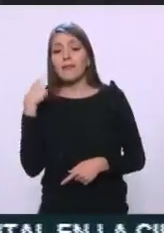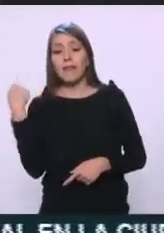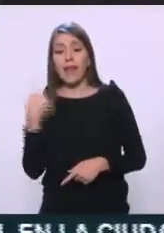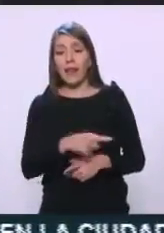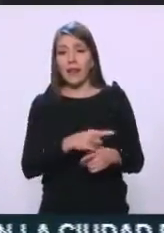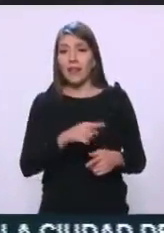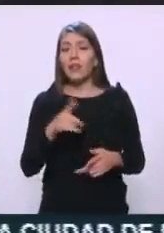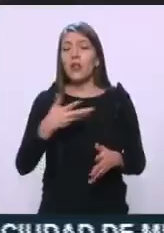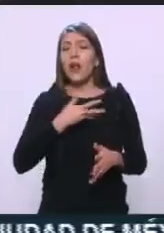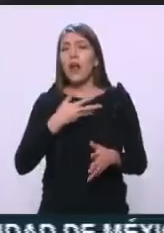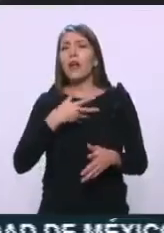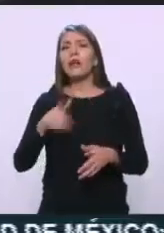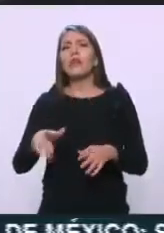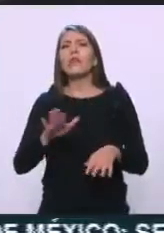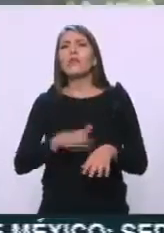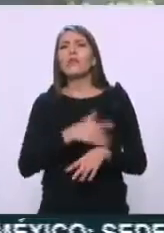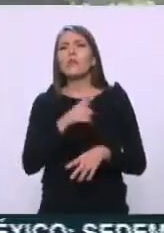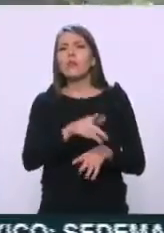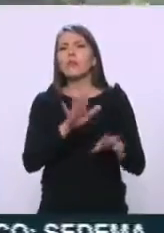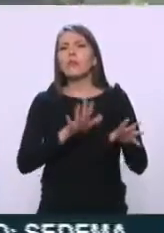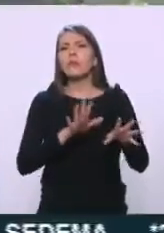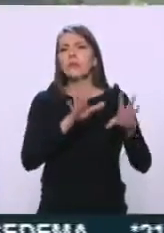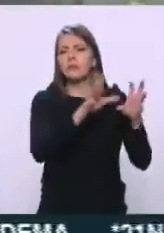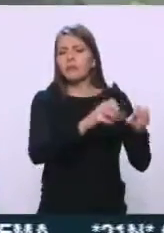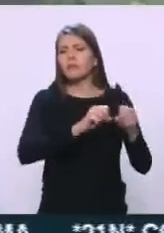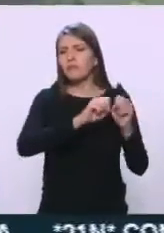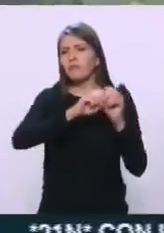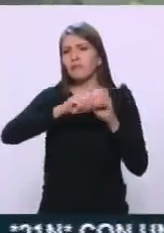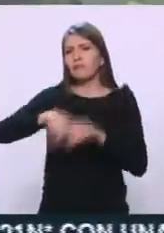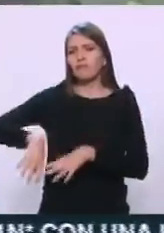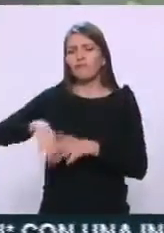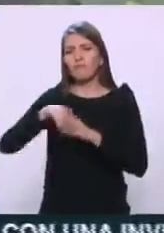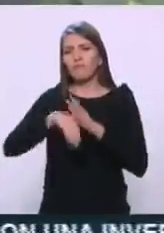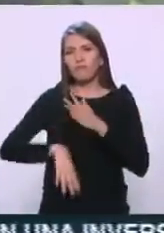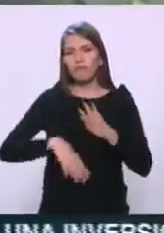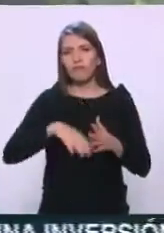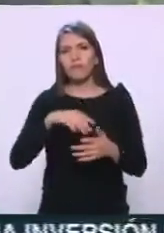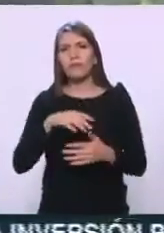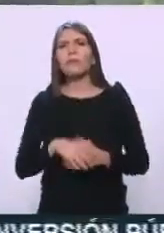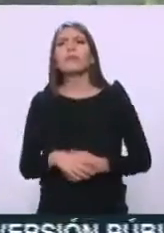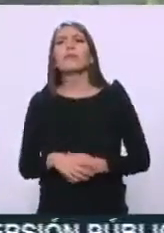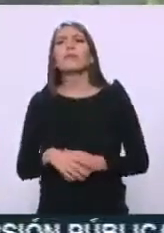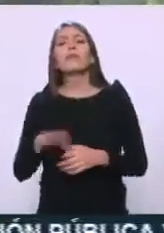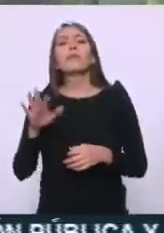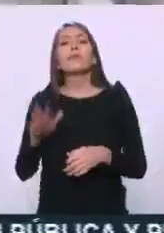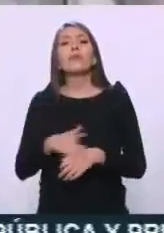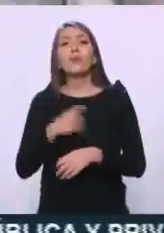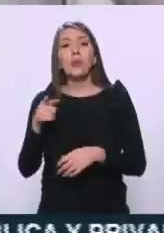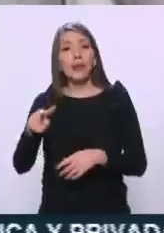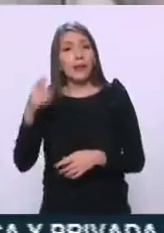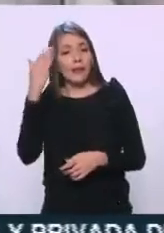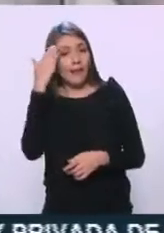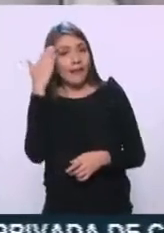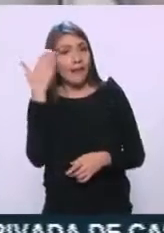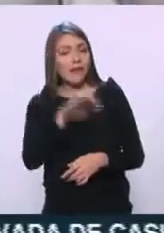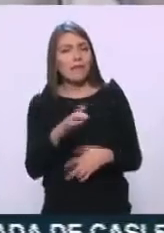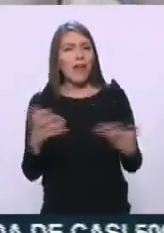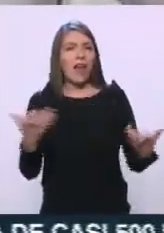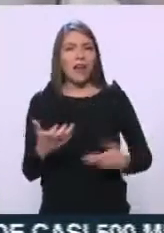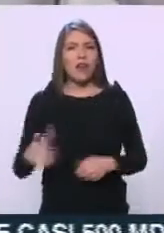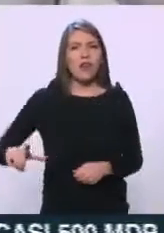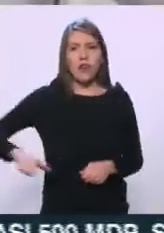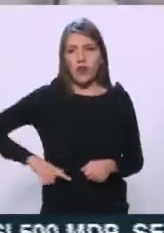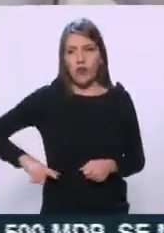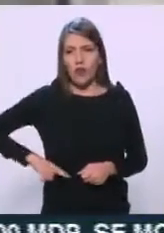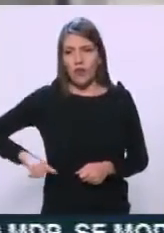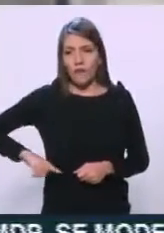persigue es el de desaparición forzada, lo que deriva a la consideración de que este fue un crimen de Estado. Un